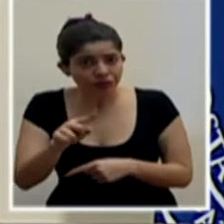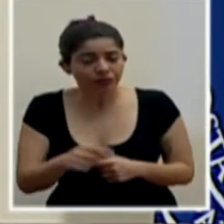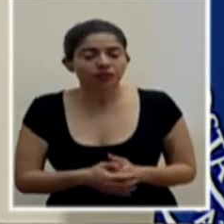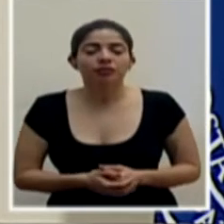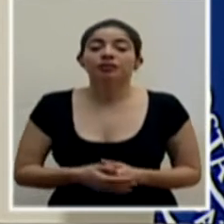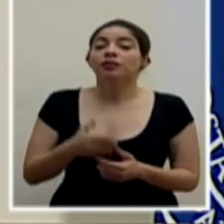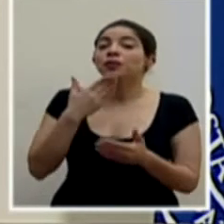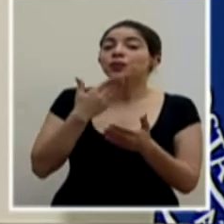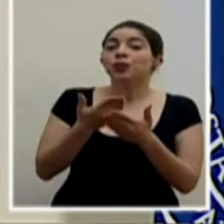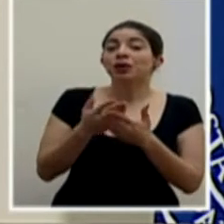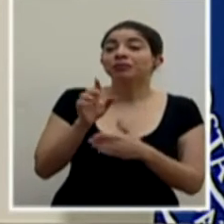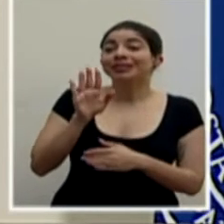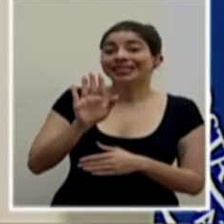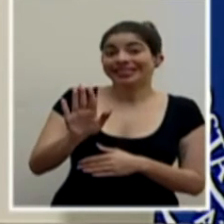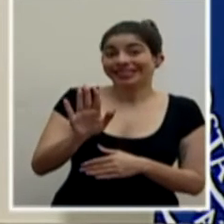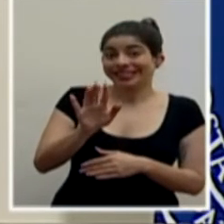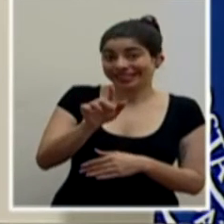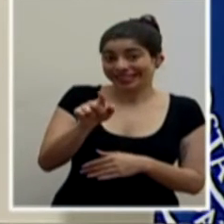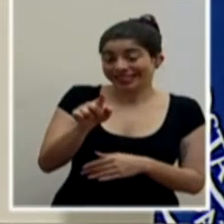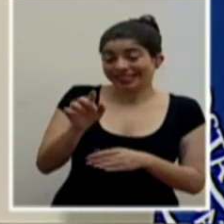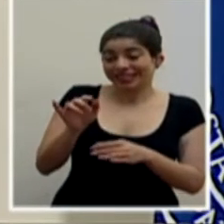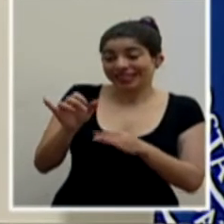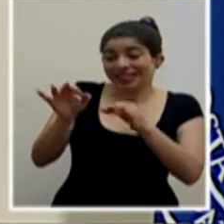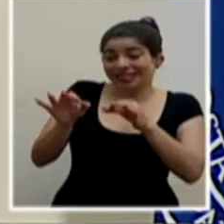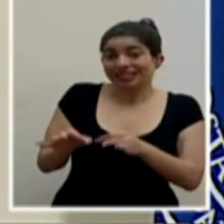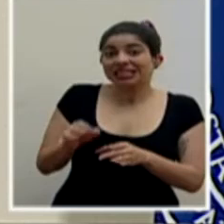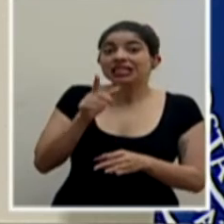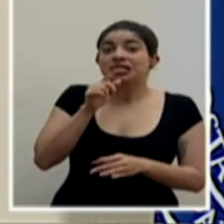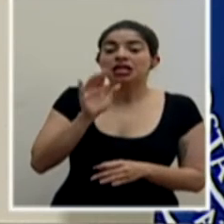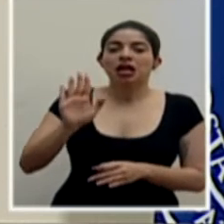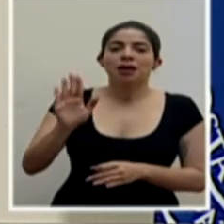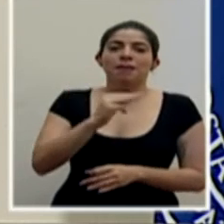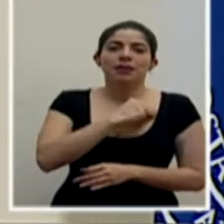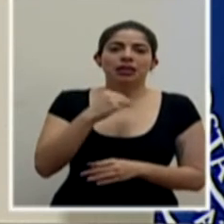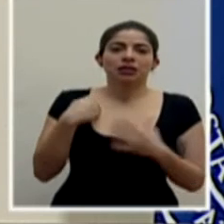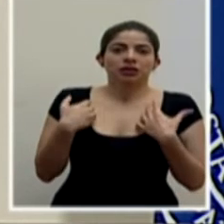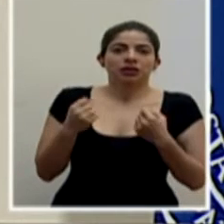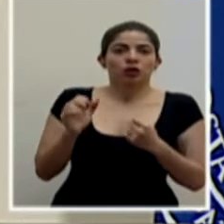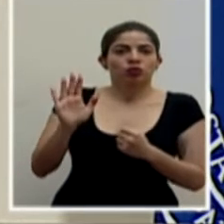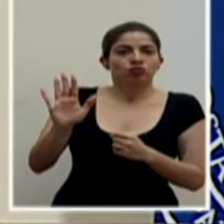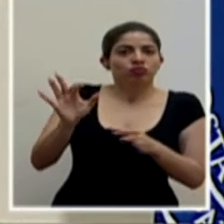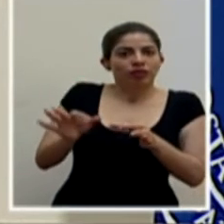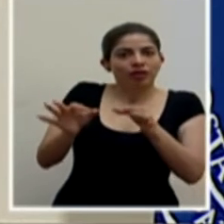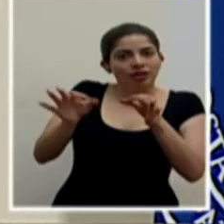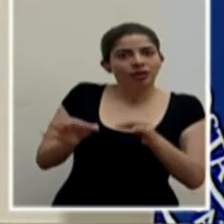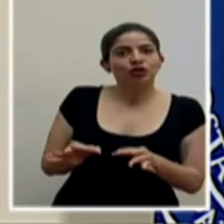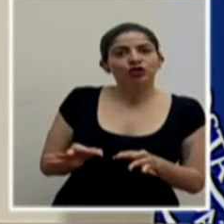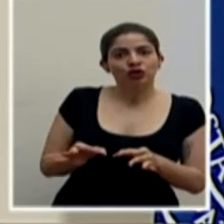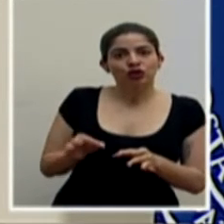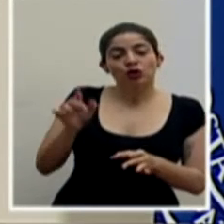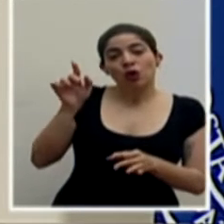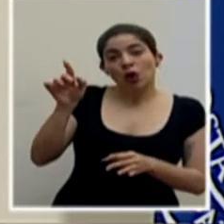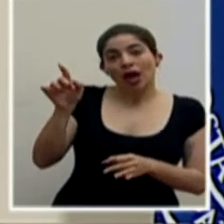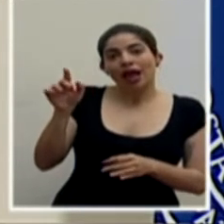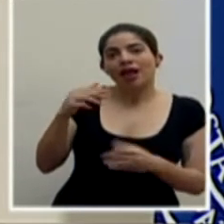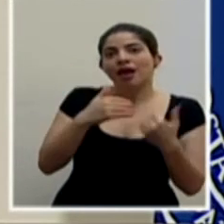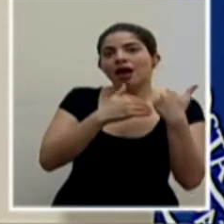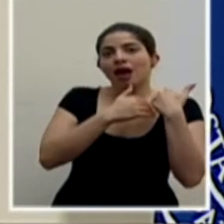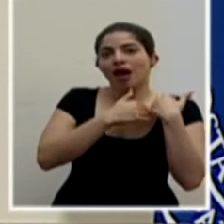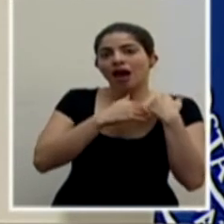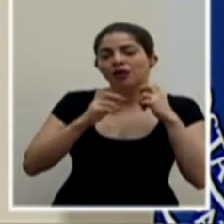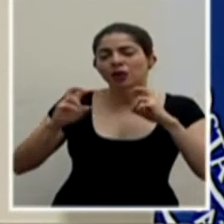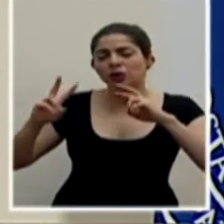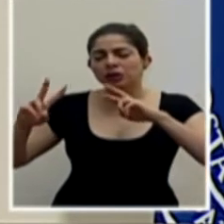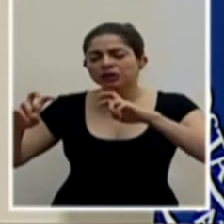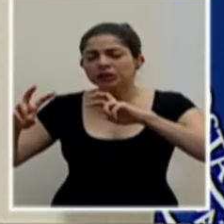Bueno, eso es una decisión del Ministerio de Salud que tiene que hacer el barrido epidemiológico